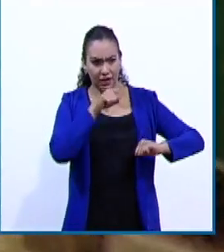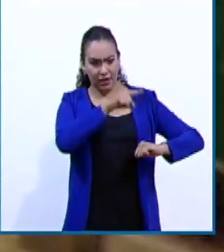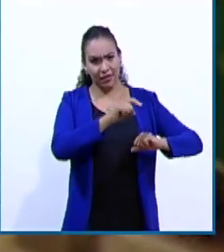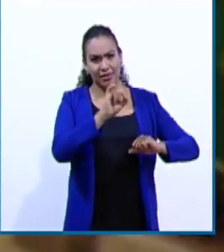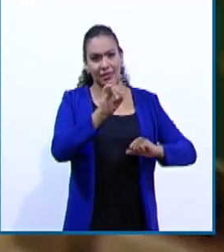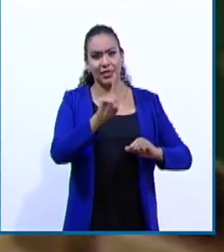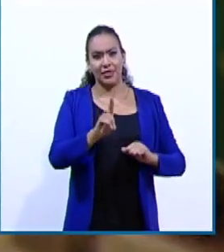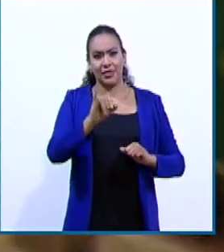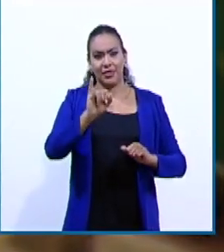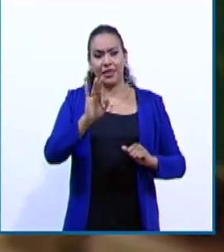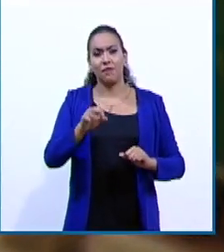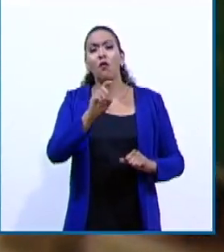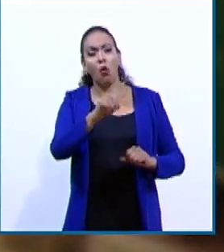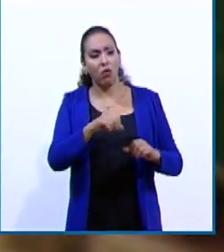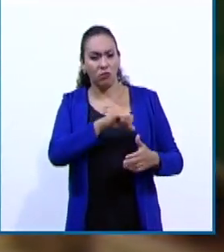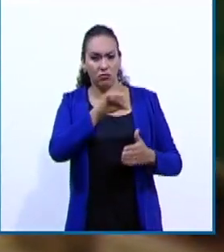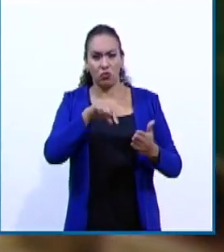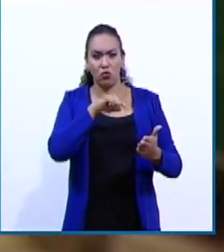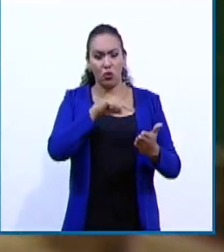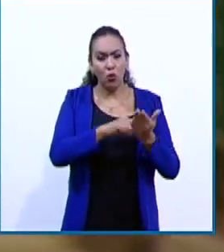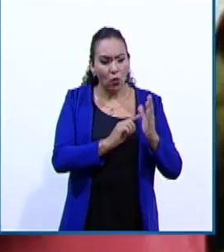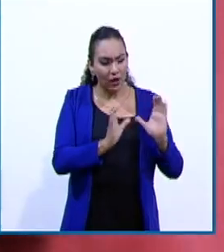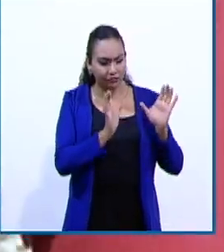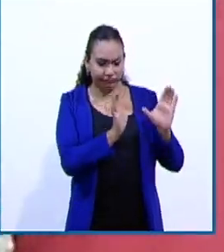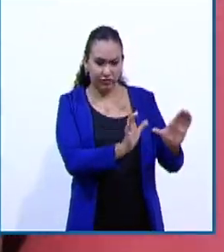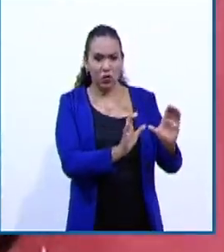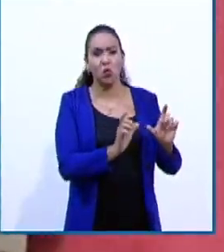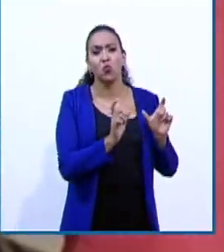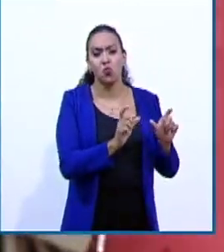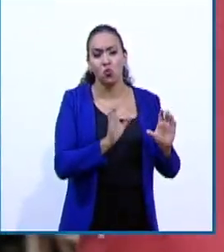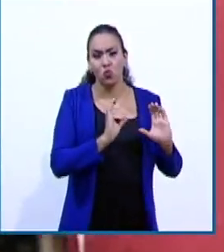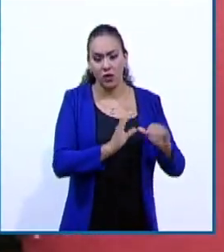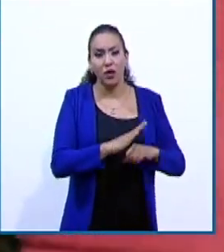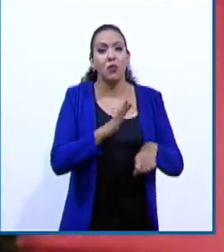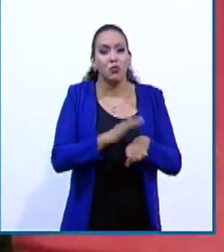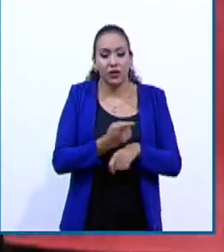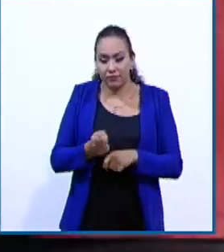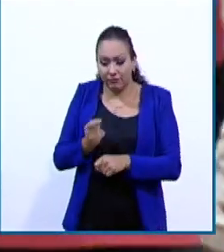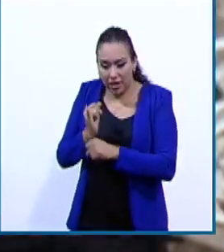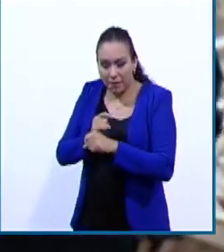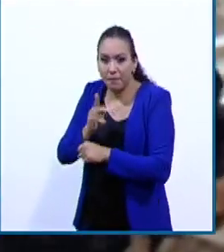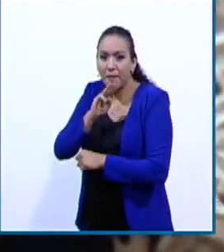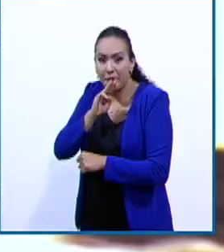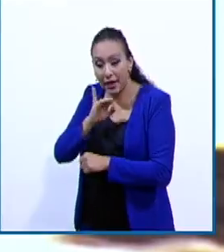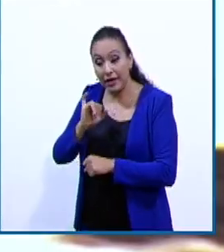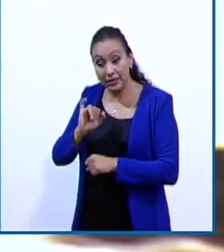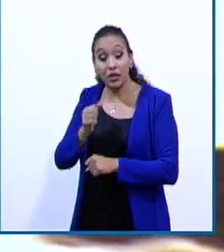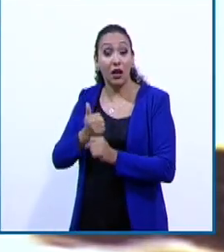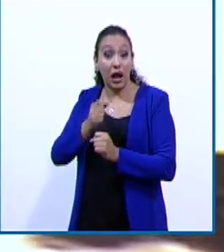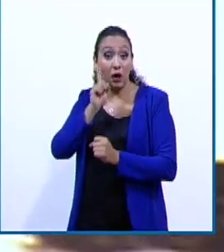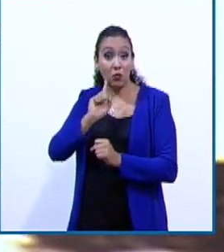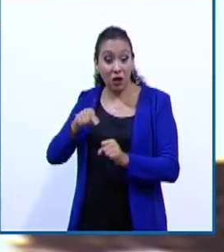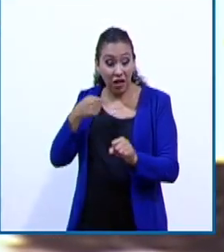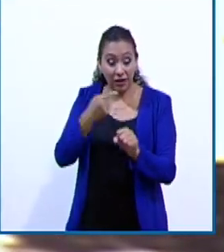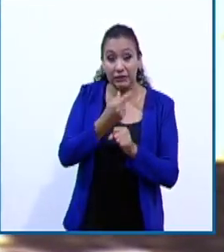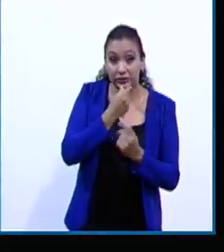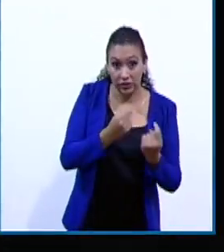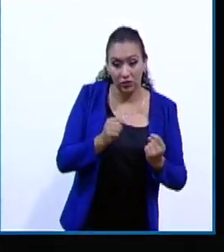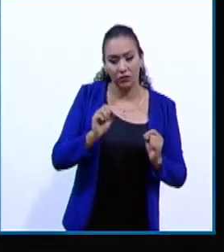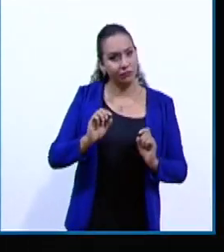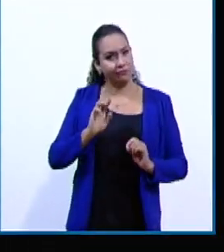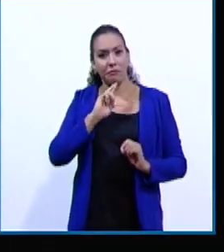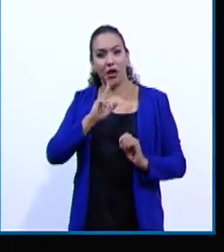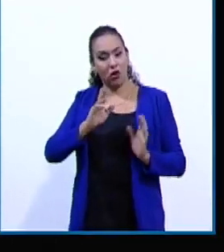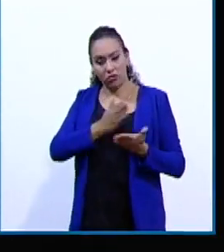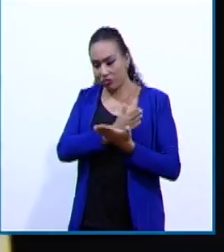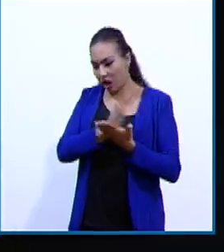que se resuelva la denuncia por abuso sexual o bien sobre la permanencia de la medida de protección. Por este motivo, revocó la sentencia impugnada